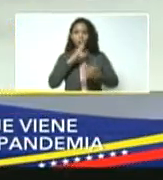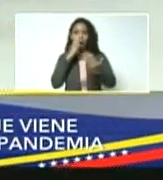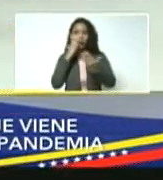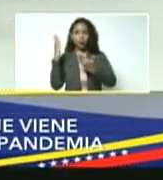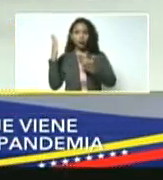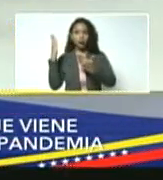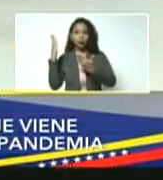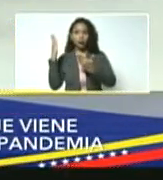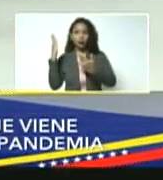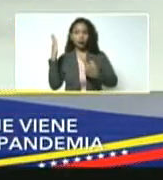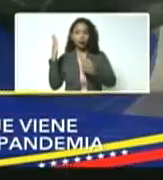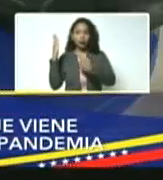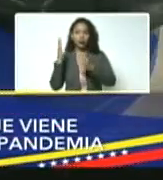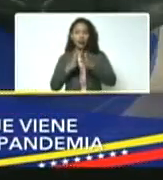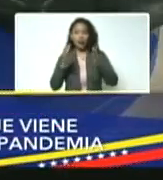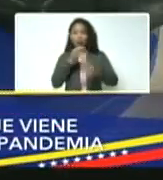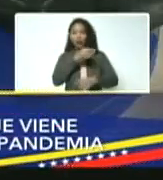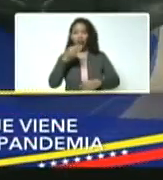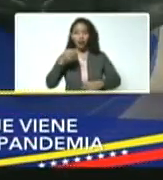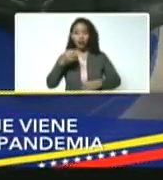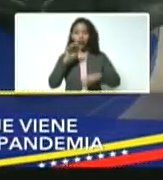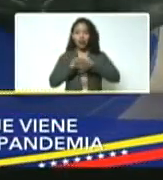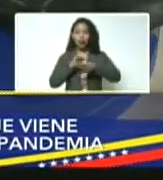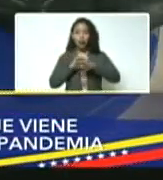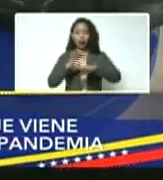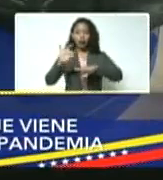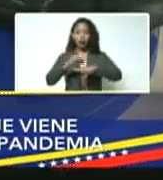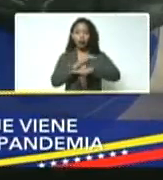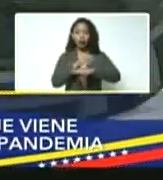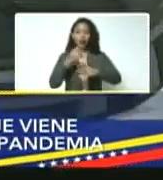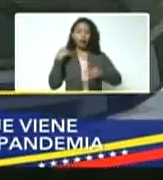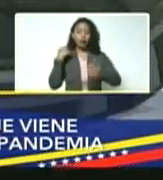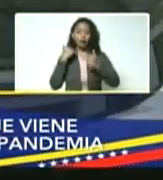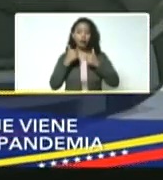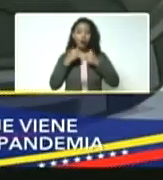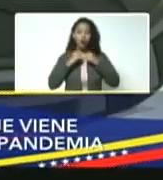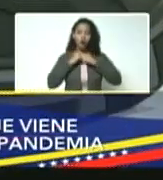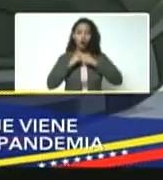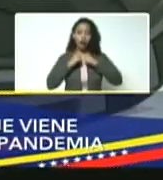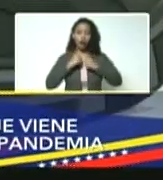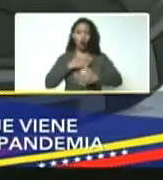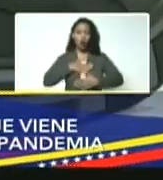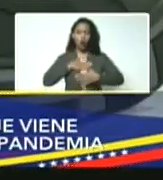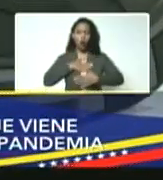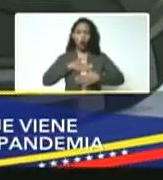de gran calidad, zapatos de confección para que le duren y cómodo.